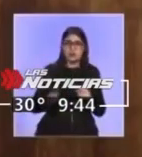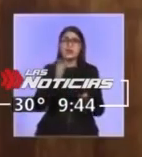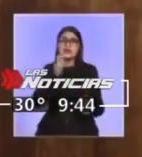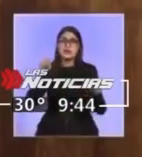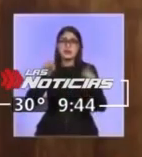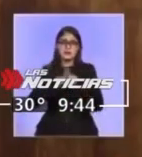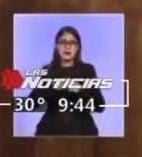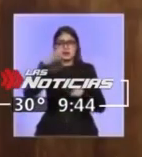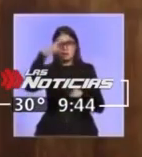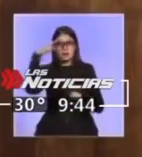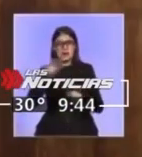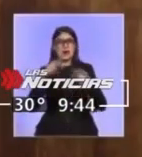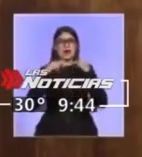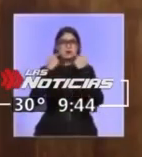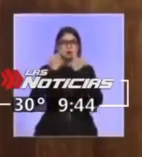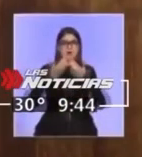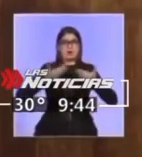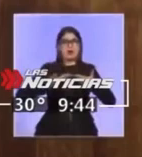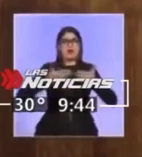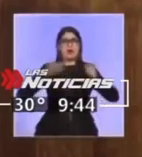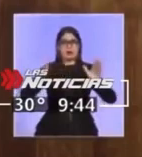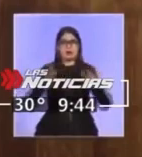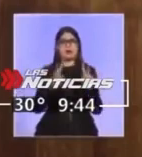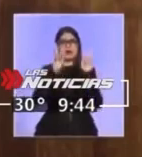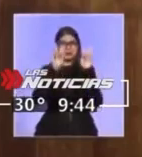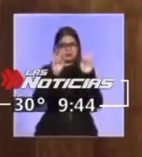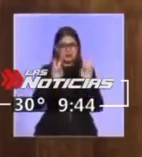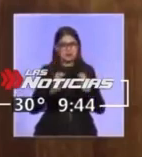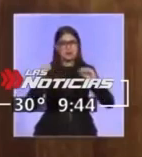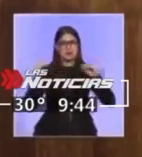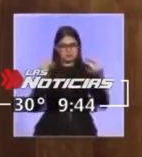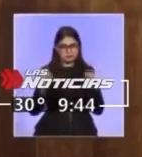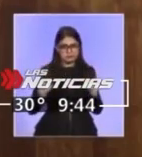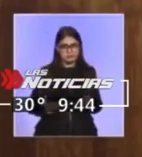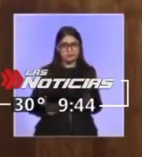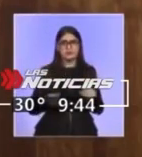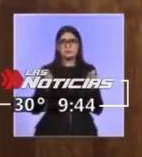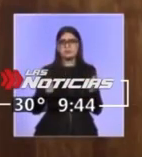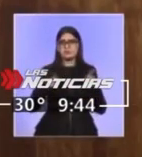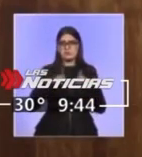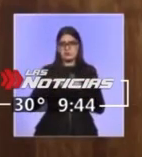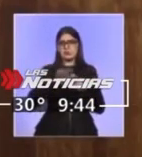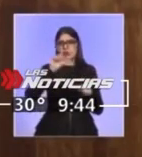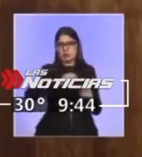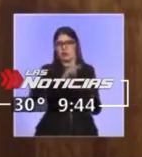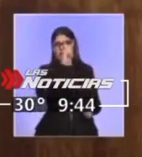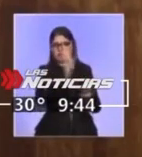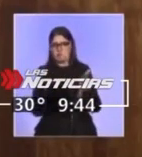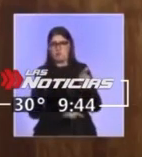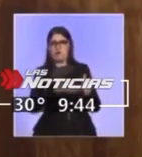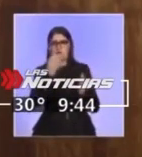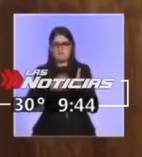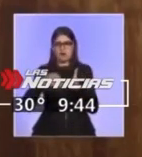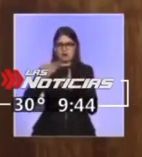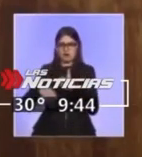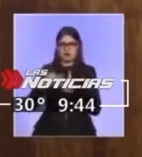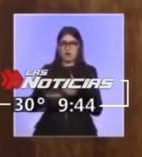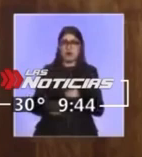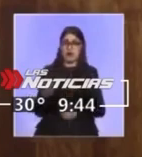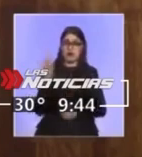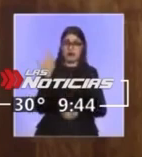y dar un fallo para enviarlo de nuevo al tribunal electoral y que venga la decisión definitiva